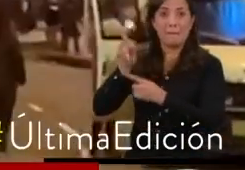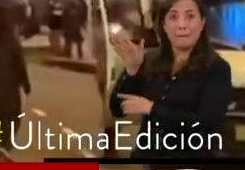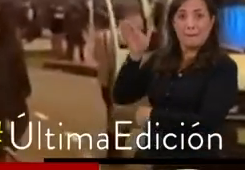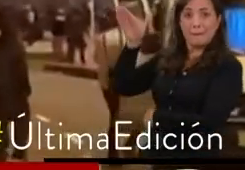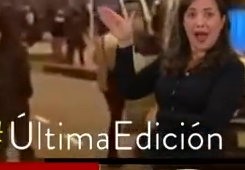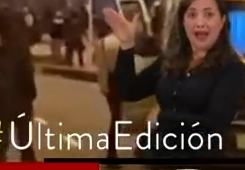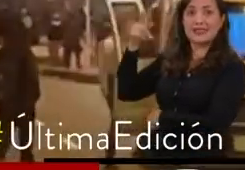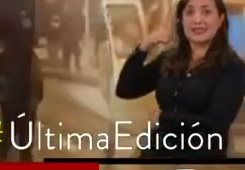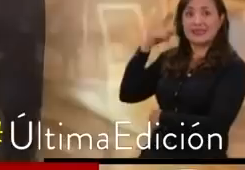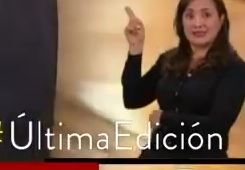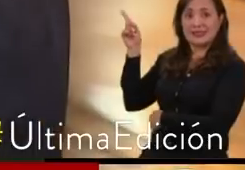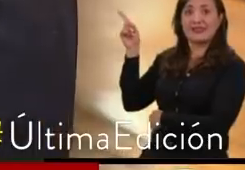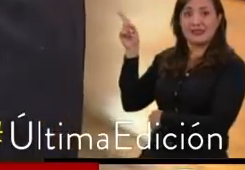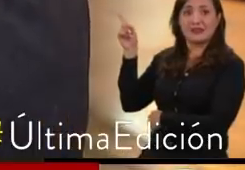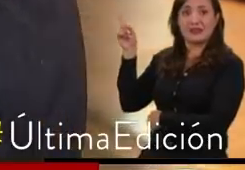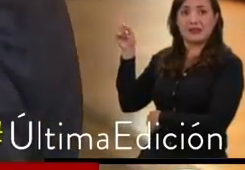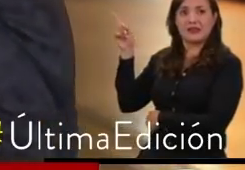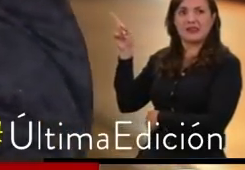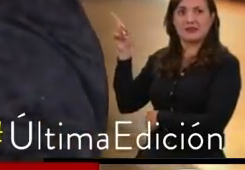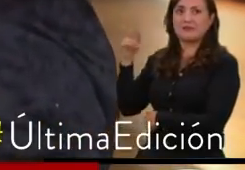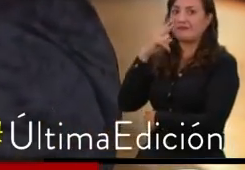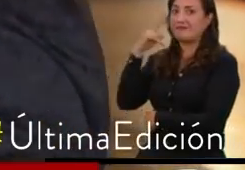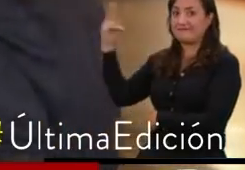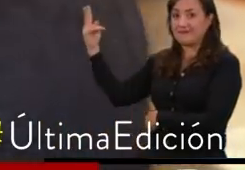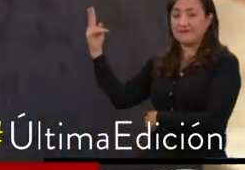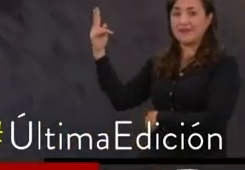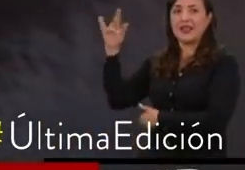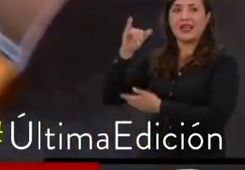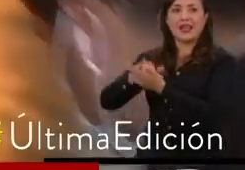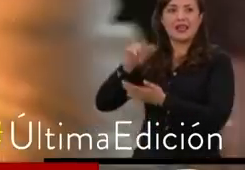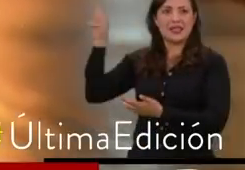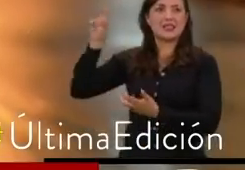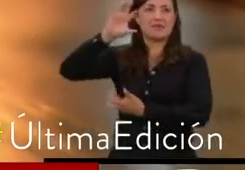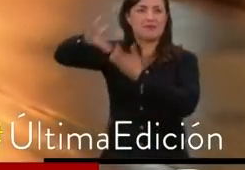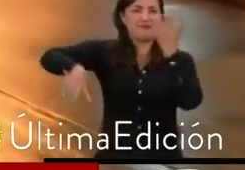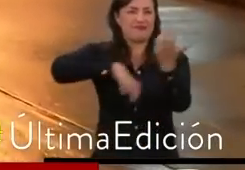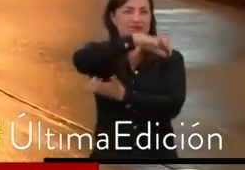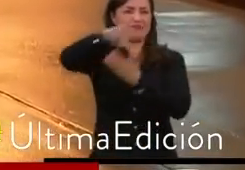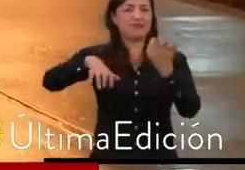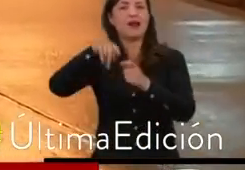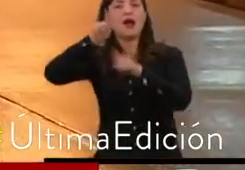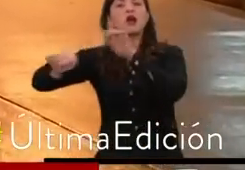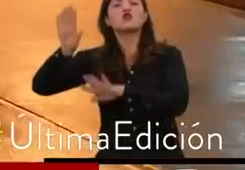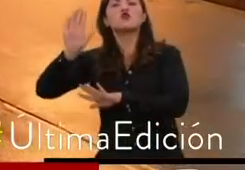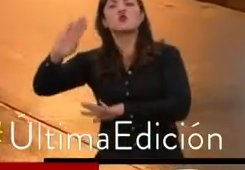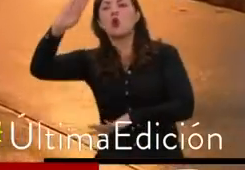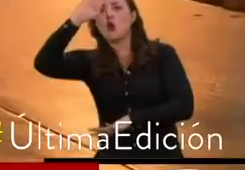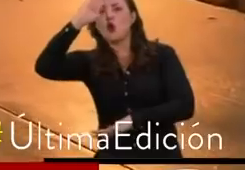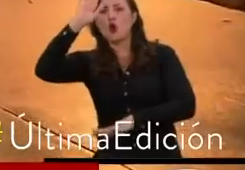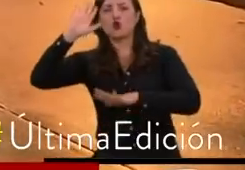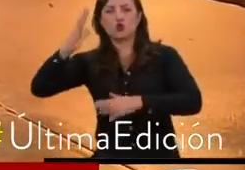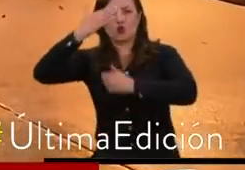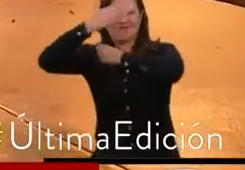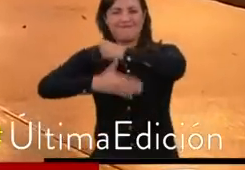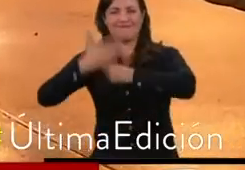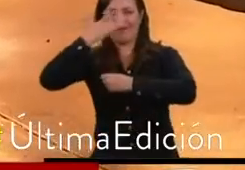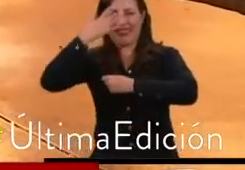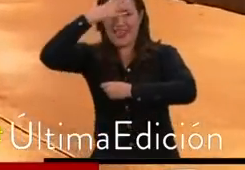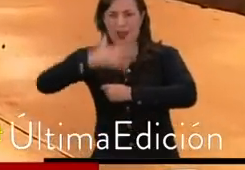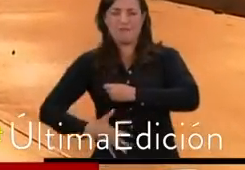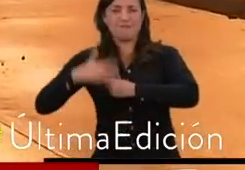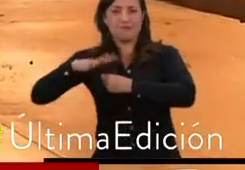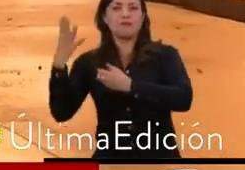ustedes pueden observar, o lo que se alcanza a observar a esta hora, son algunos miembros de la fuerza disponible del Escuadrón Móvil